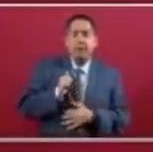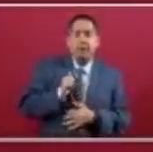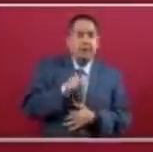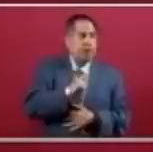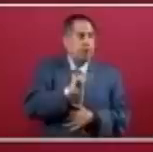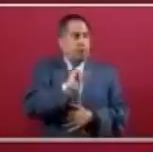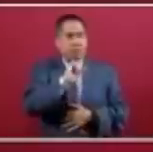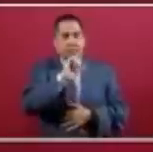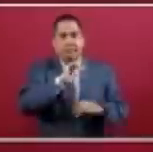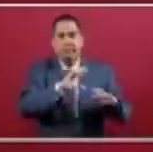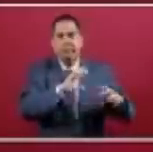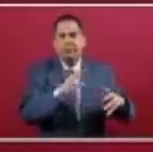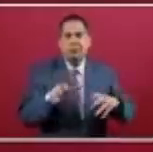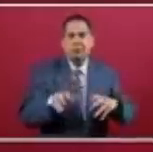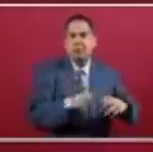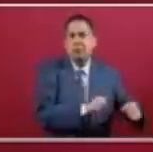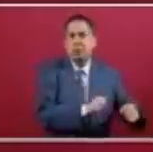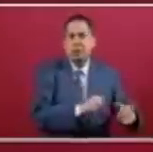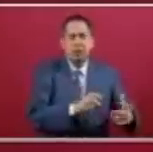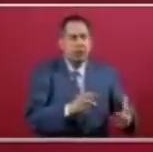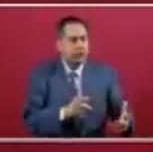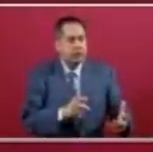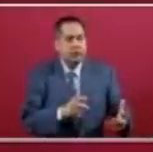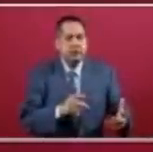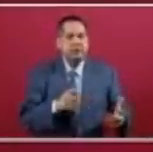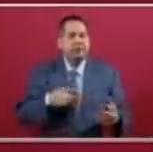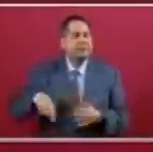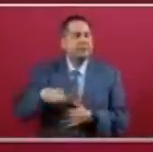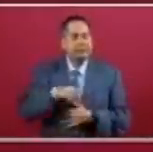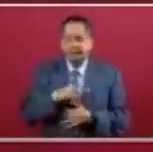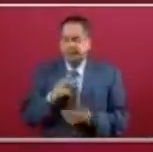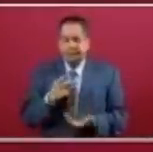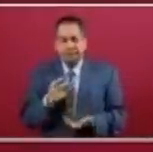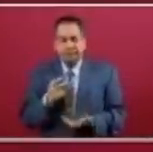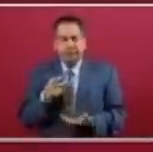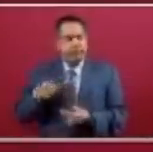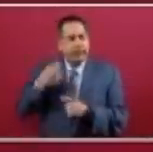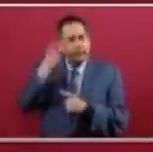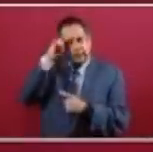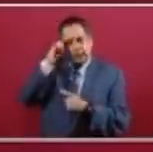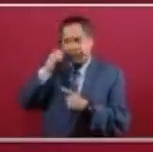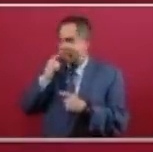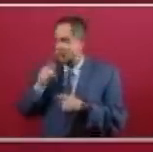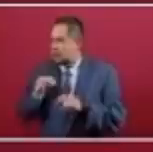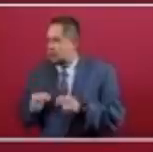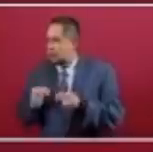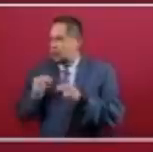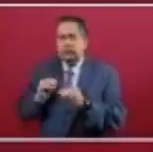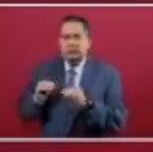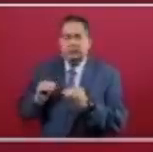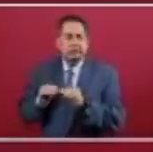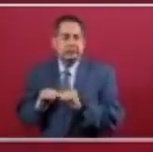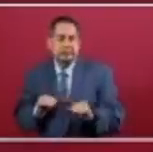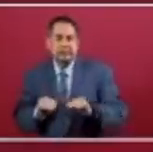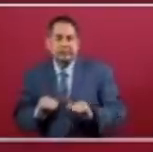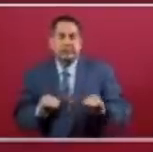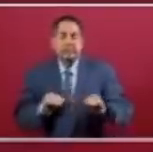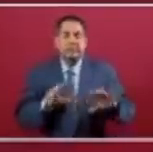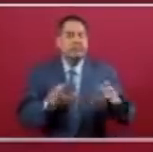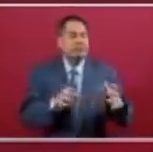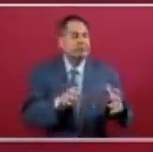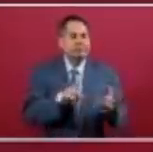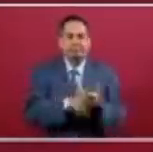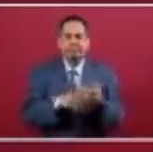alto nivel mexicanos que, haciendo uso de su experiencia, en un absoluto conflicto